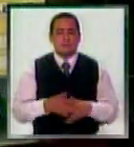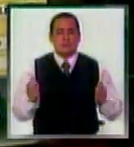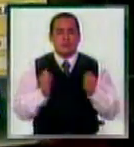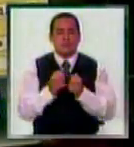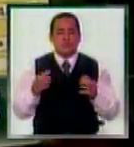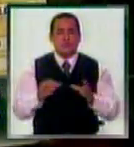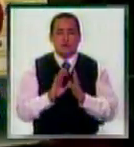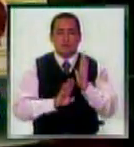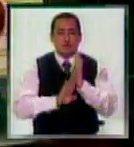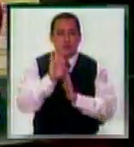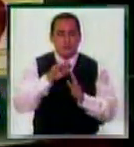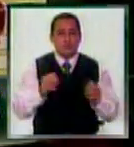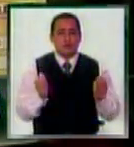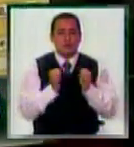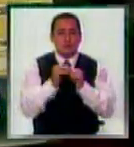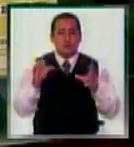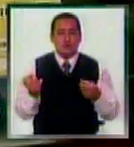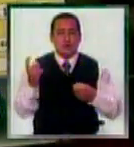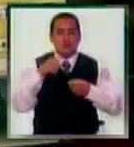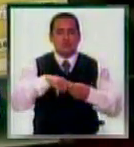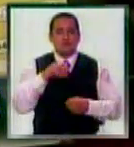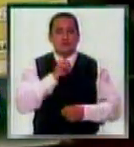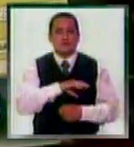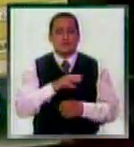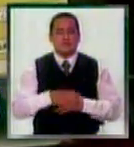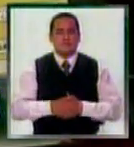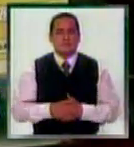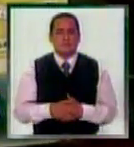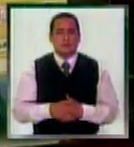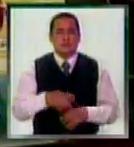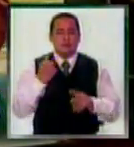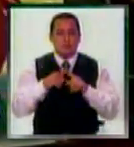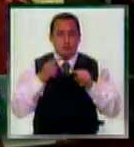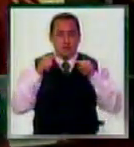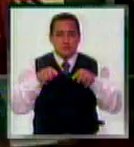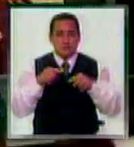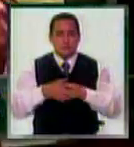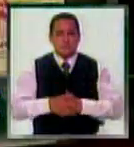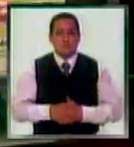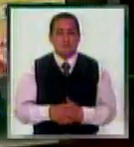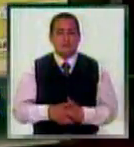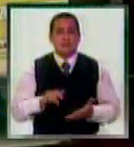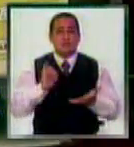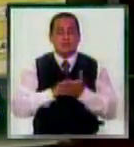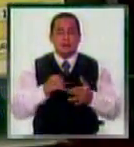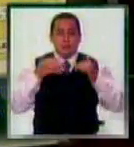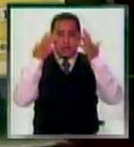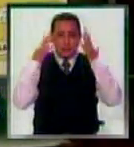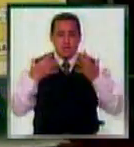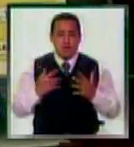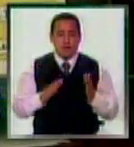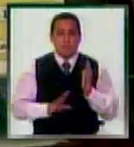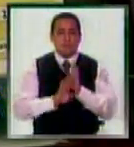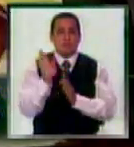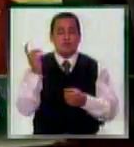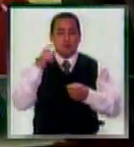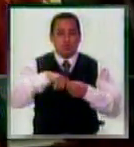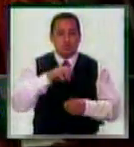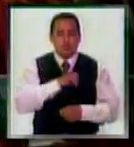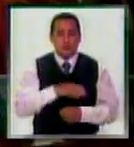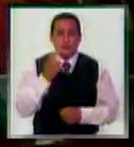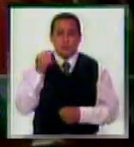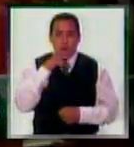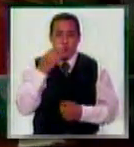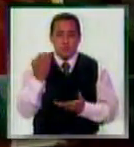del progreso y a través de la inclusión social. Es por eso que Carolina, nuestra ministra de Inclusión Social